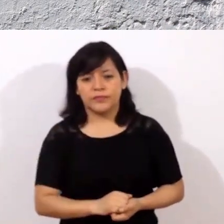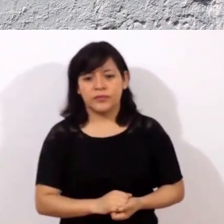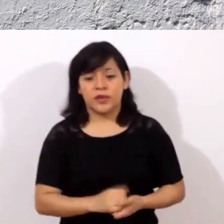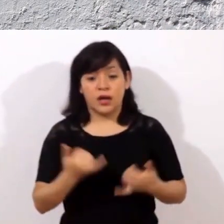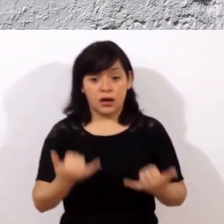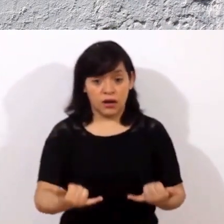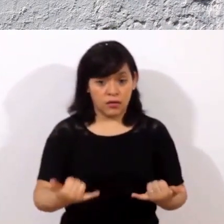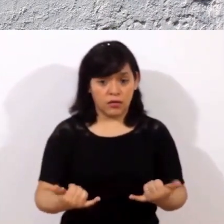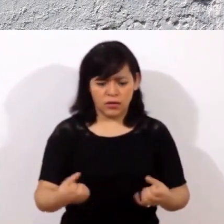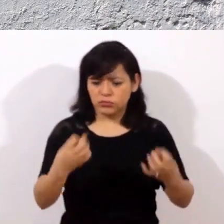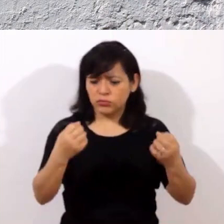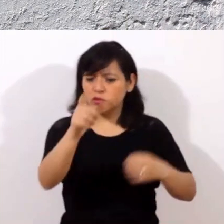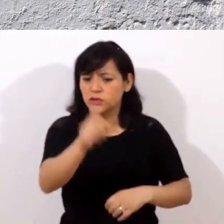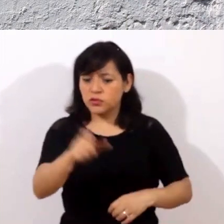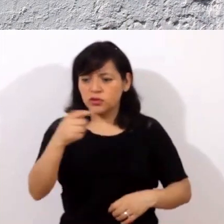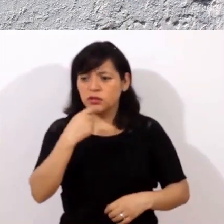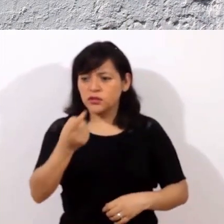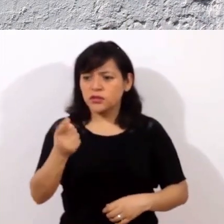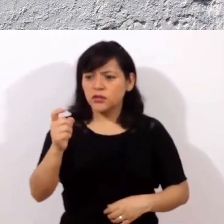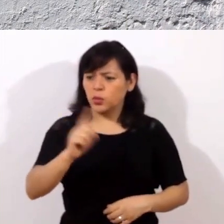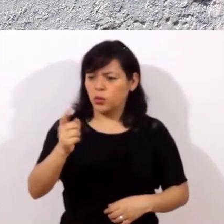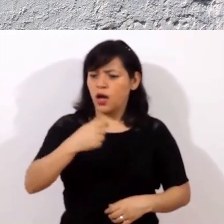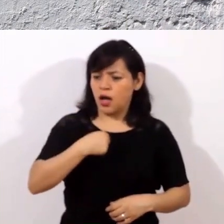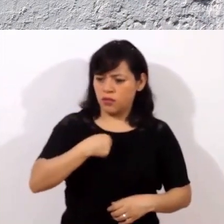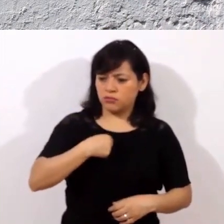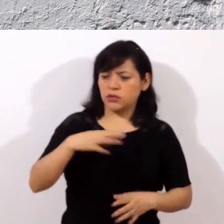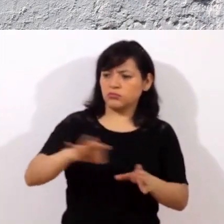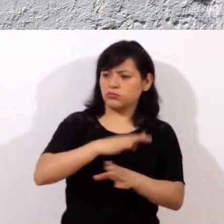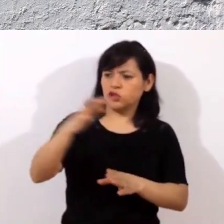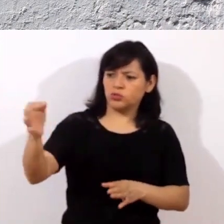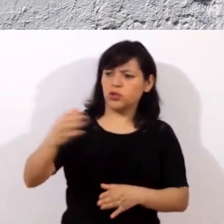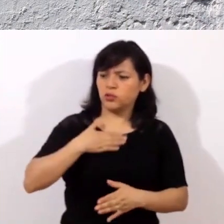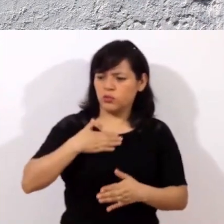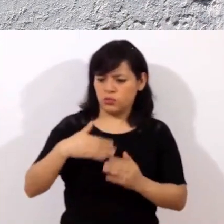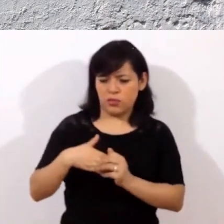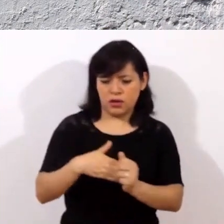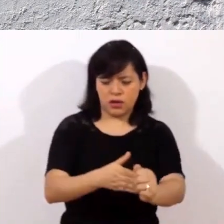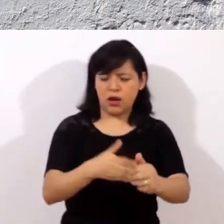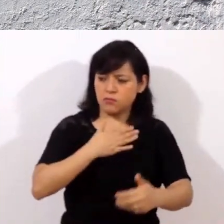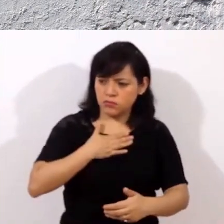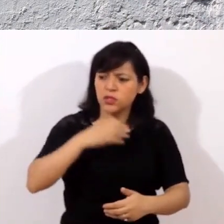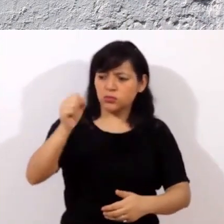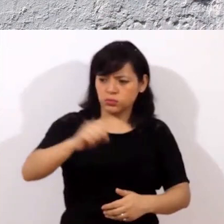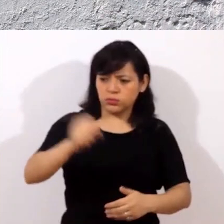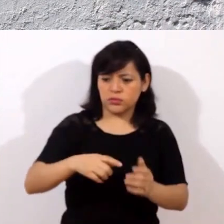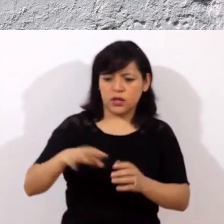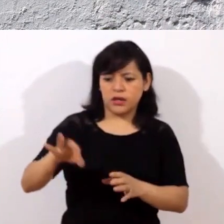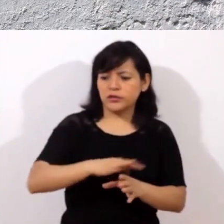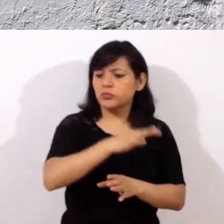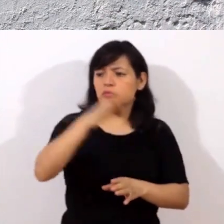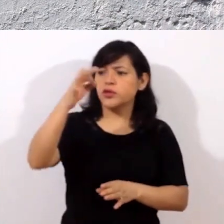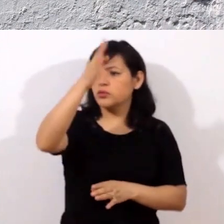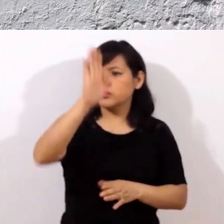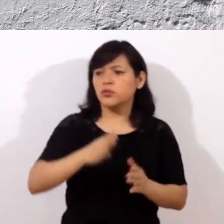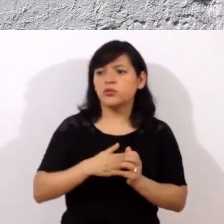Pero jamás leen la Biblia, no están orando, no tienen disciplina en su vida cristiana y piensan que simplemente por